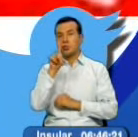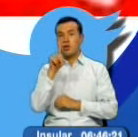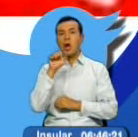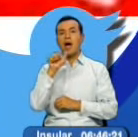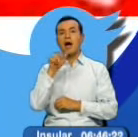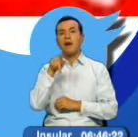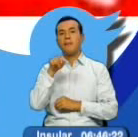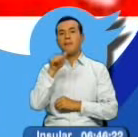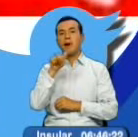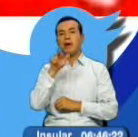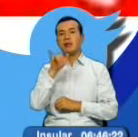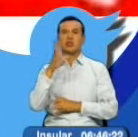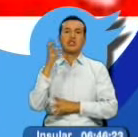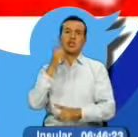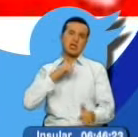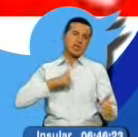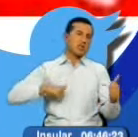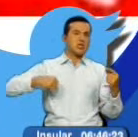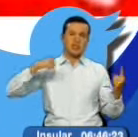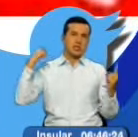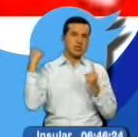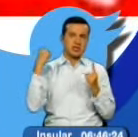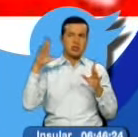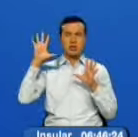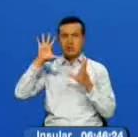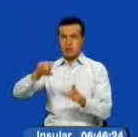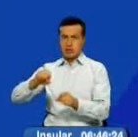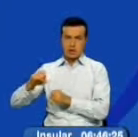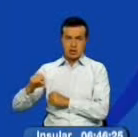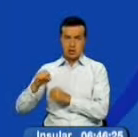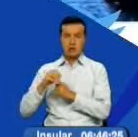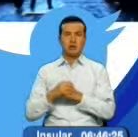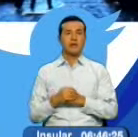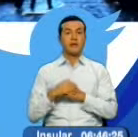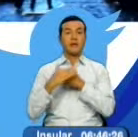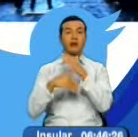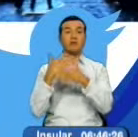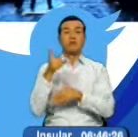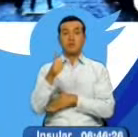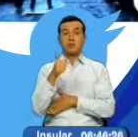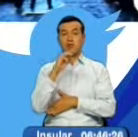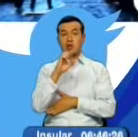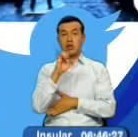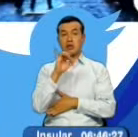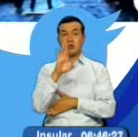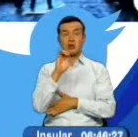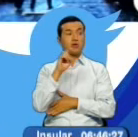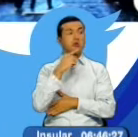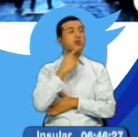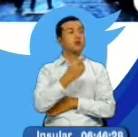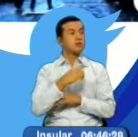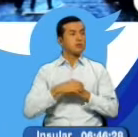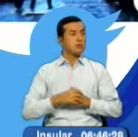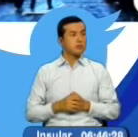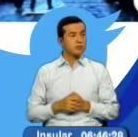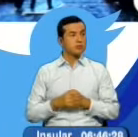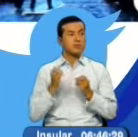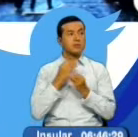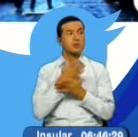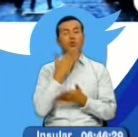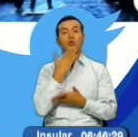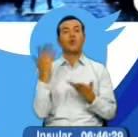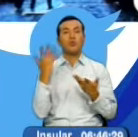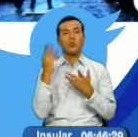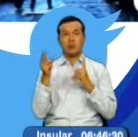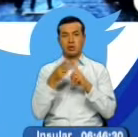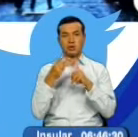Caicedo quiso devolver un golpe. Tuvo que ser controlado. Minutos más tarde, el propio Caicedo confirmó el incidente y lo hizo también